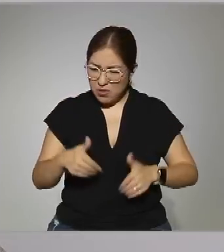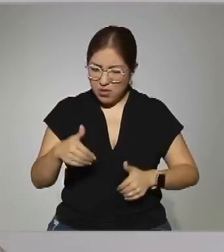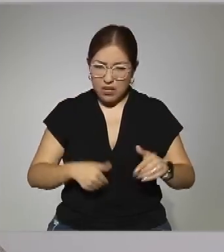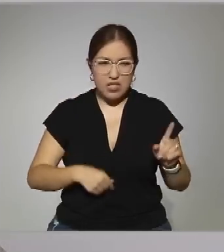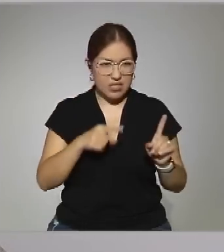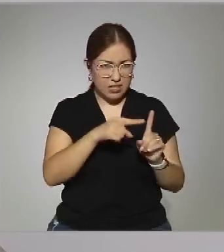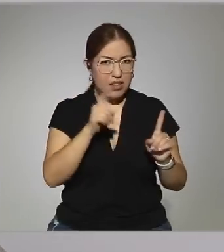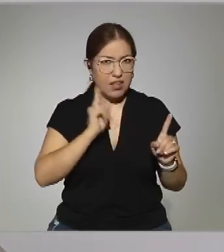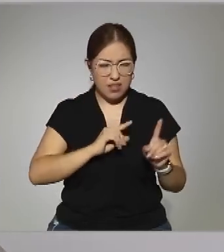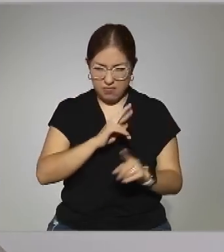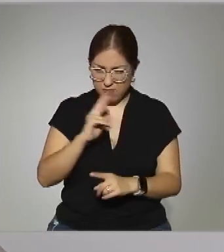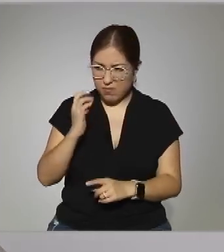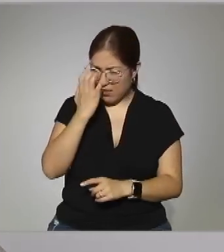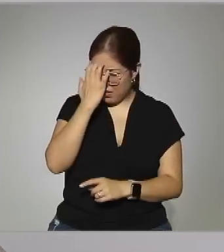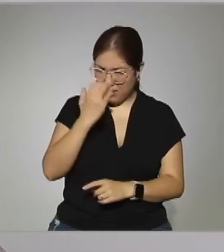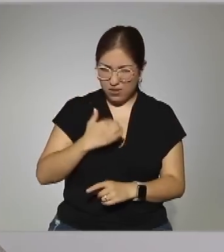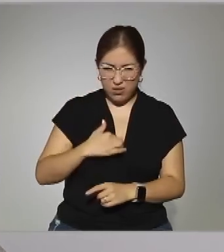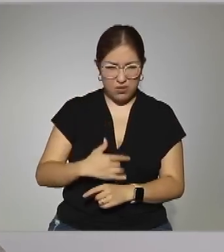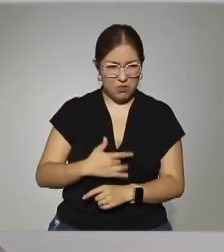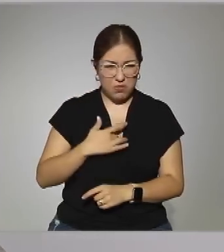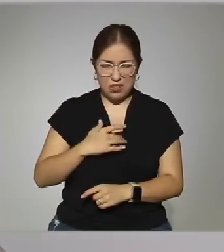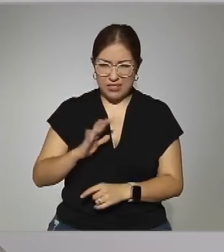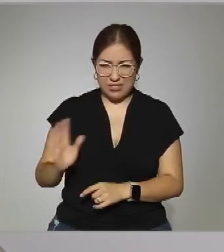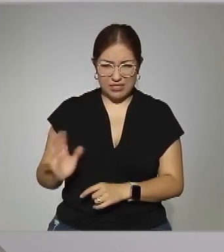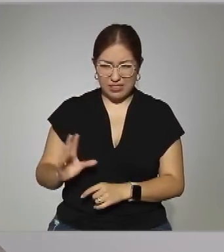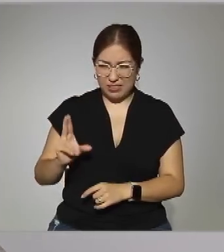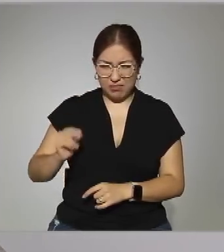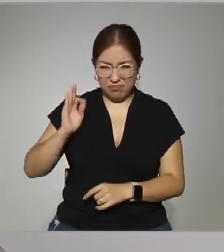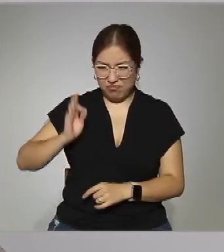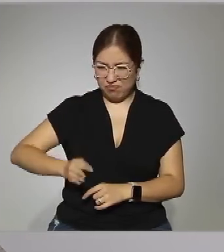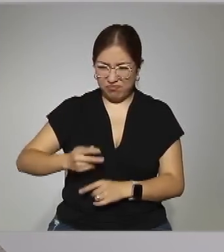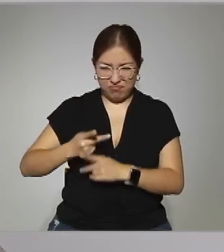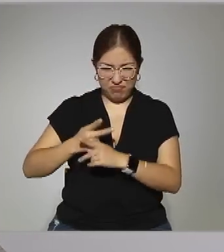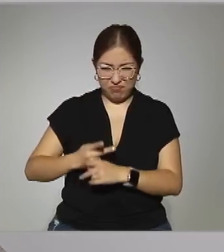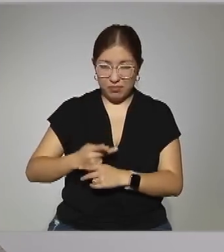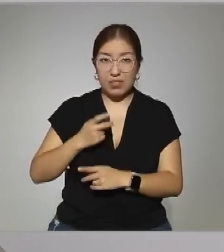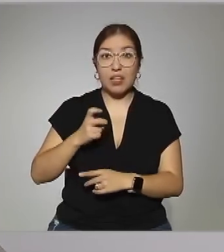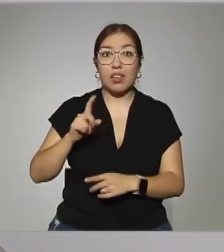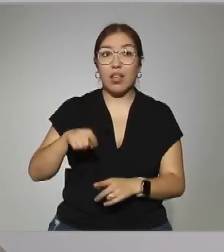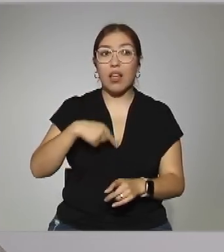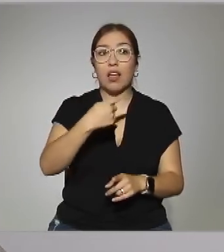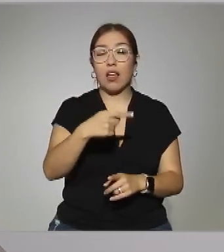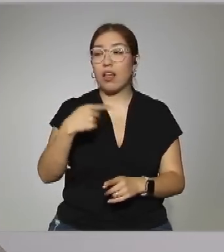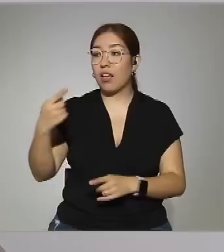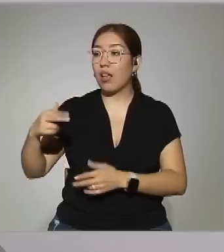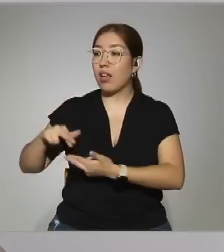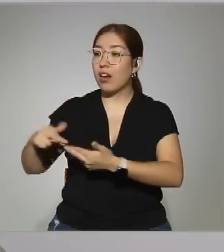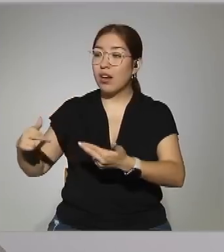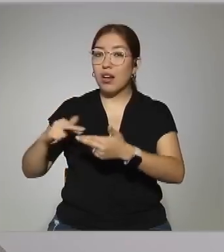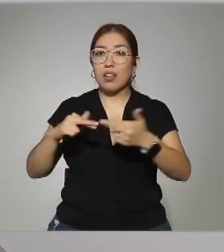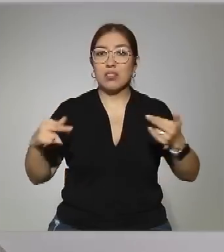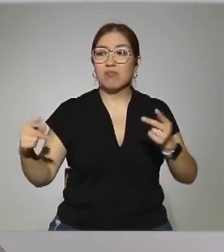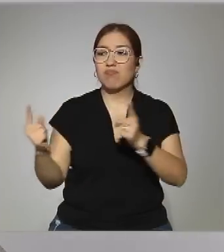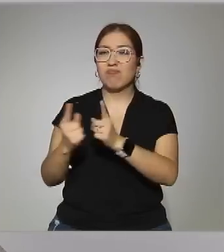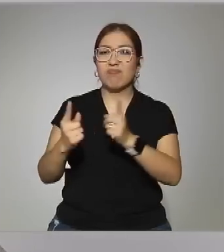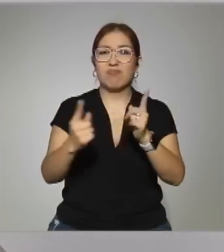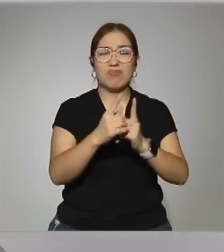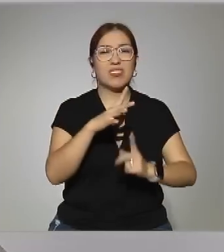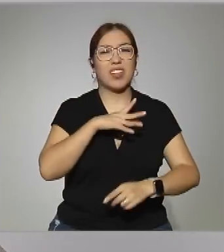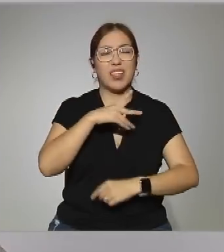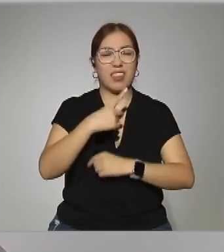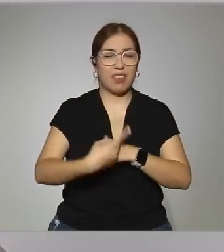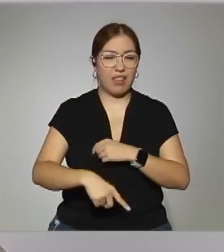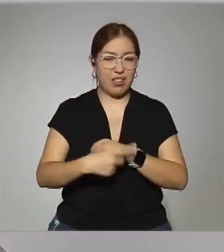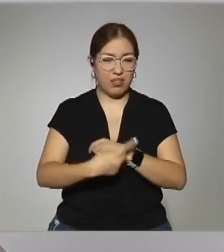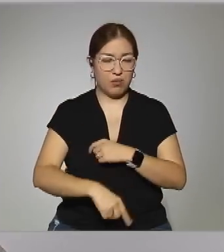cuenta que hay un tema en donde se siente intolerante y eso está afectando sus vínculos. Exacto. Entonces, creo que desde ahí, precisamente,